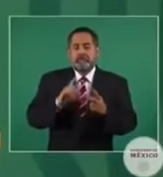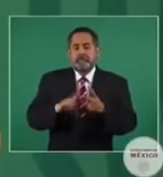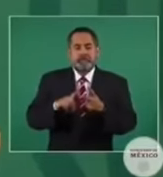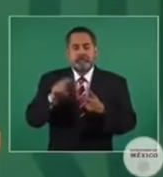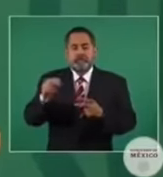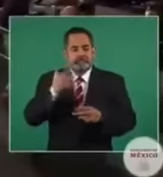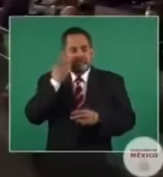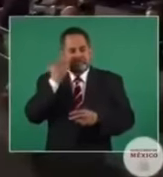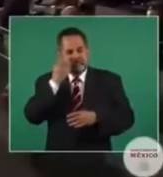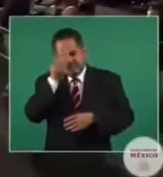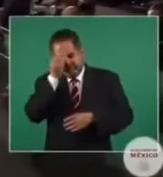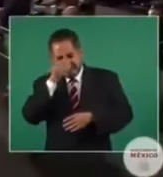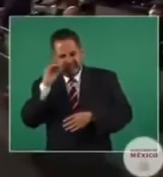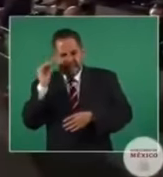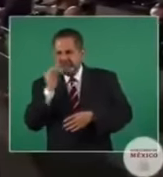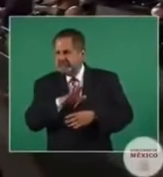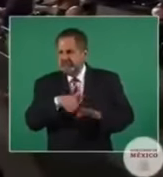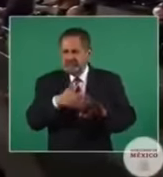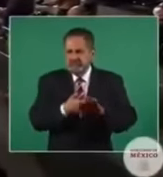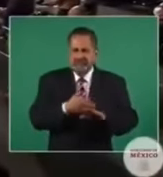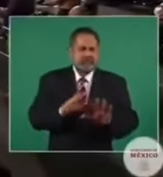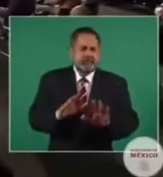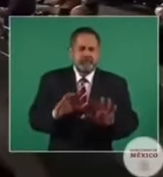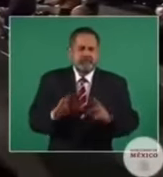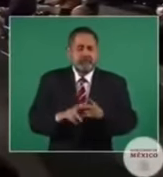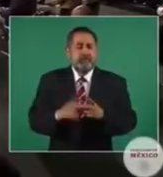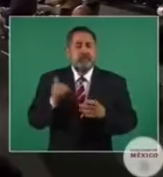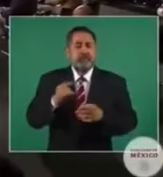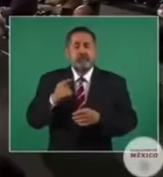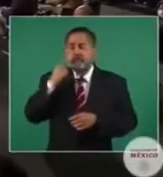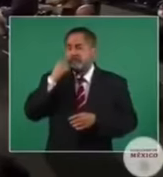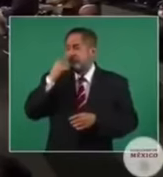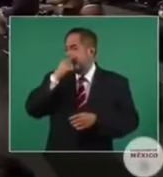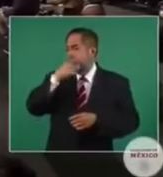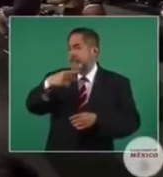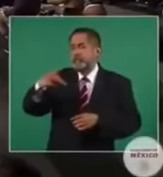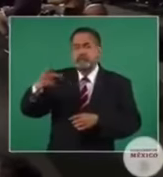que de manera democrática los ciudadanos